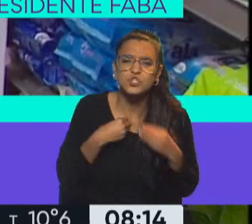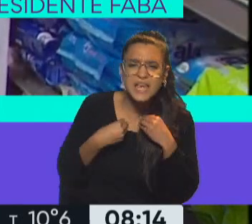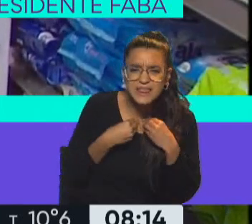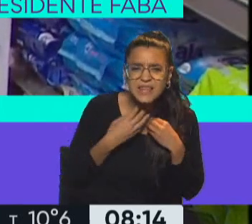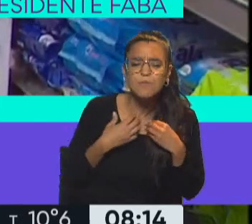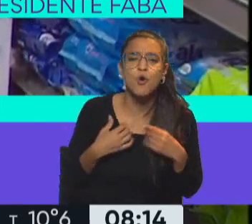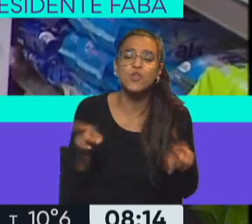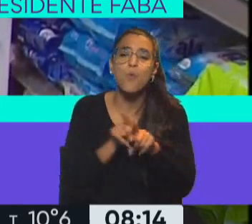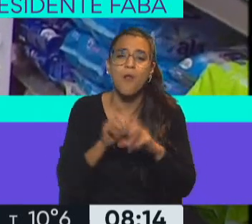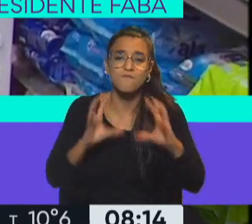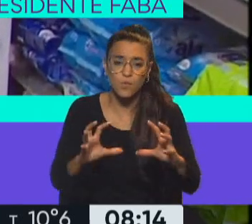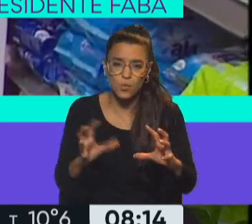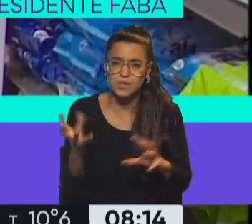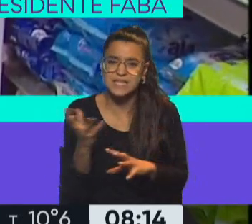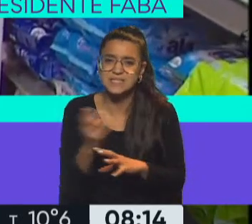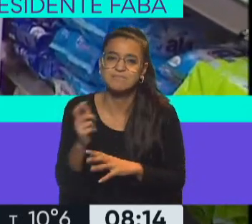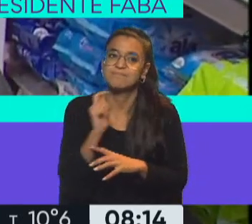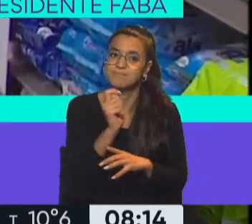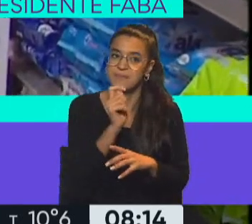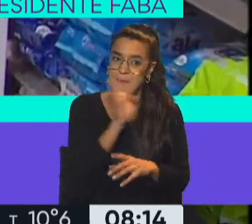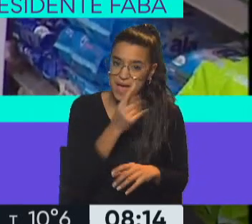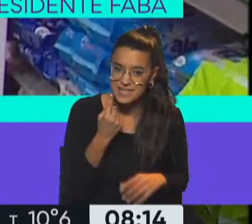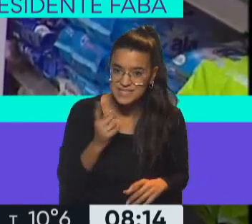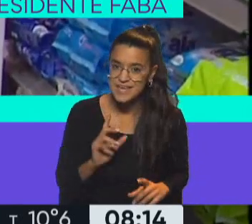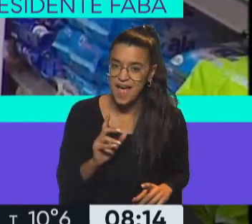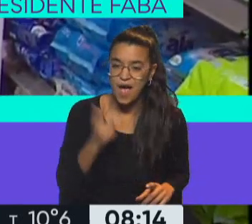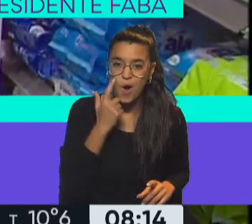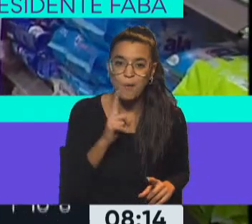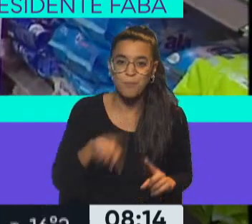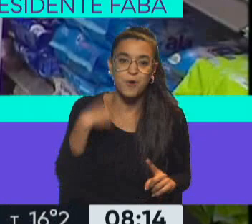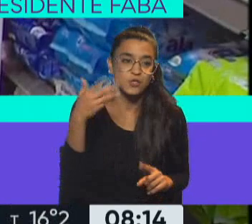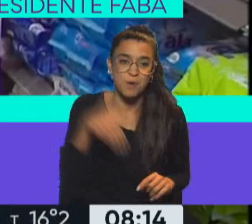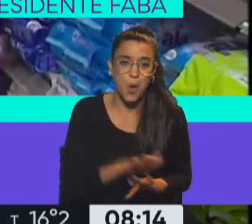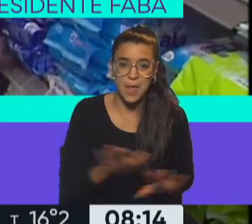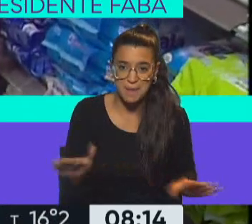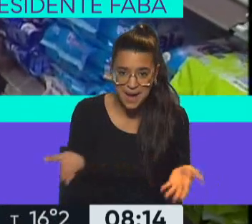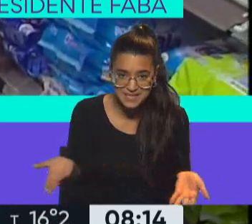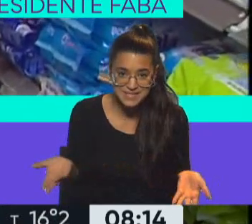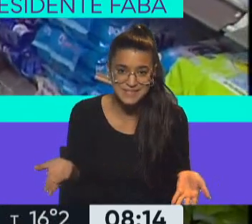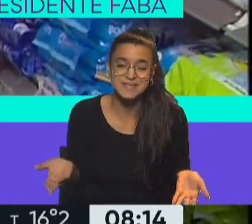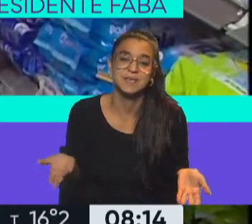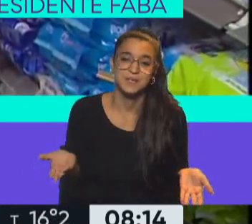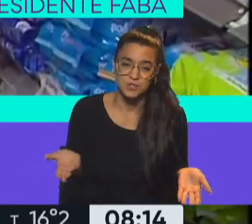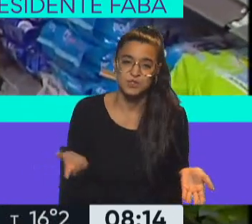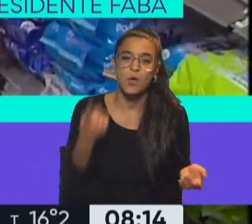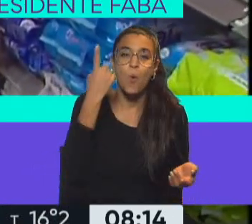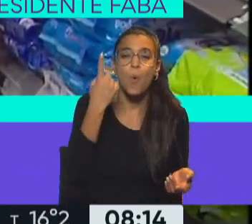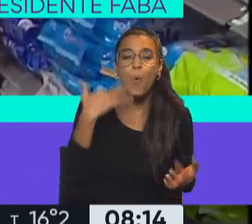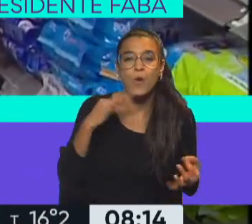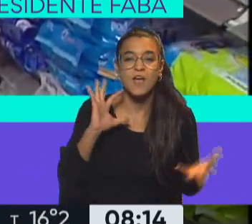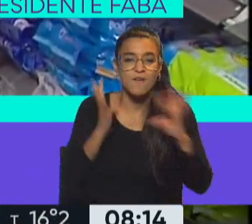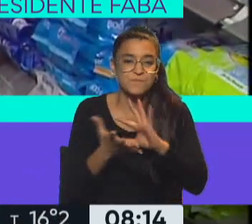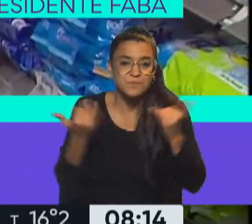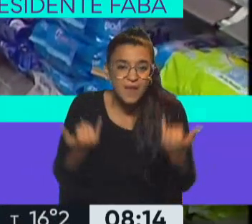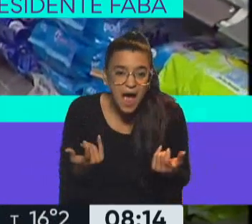como en el fútbol no estamos sacando la tarjeta amarilla porque en la próxima no tiene más entonces si la única herramienta que tenemos